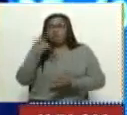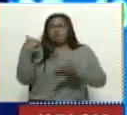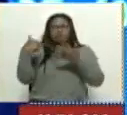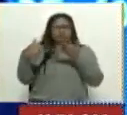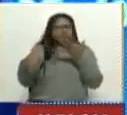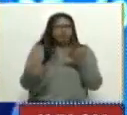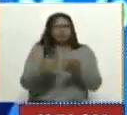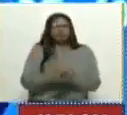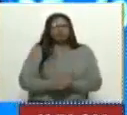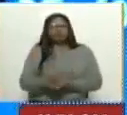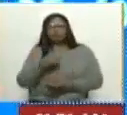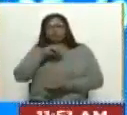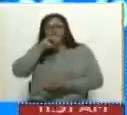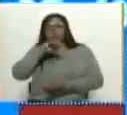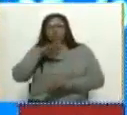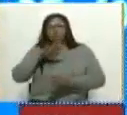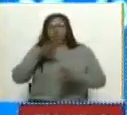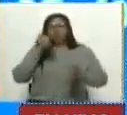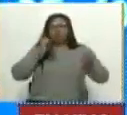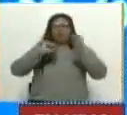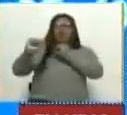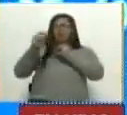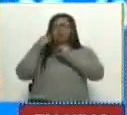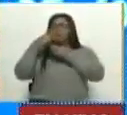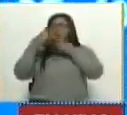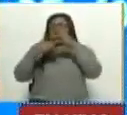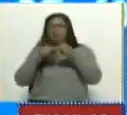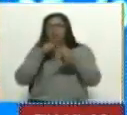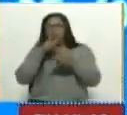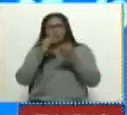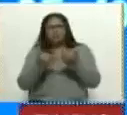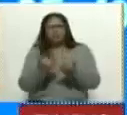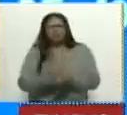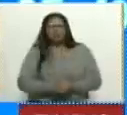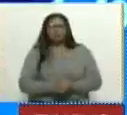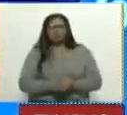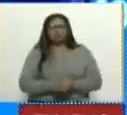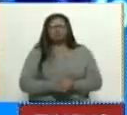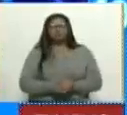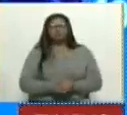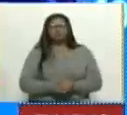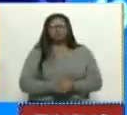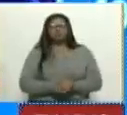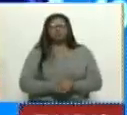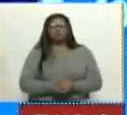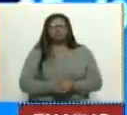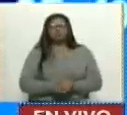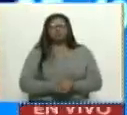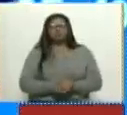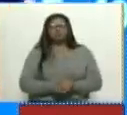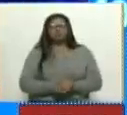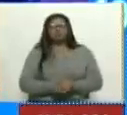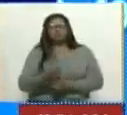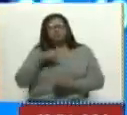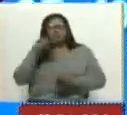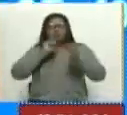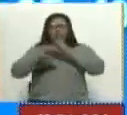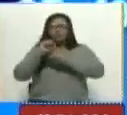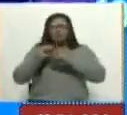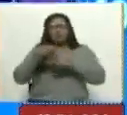nosotros nos revelamos a la política neoliberal y fue toda la década de los 90 la rebelión